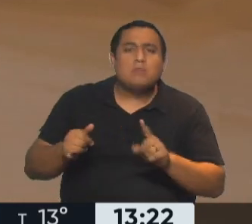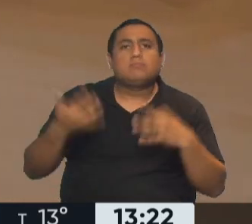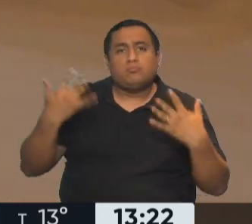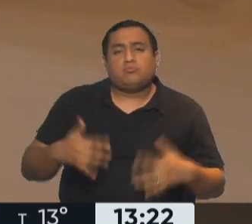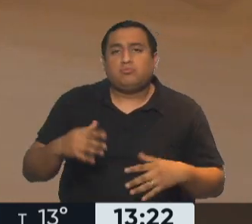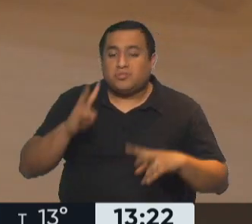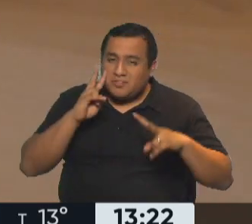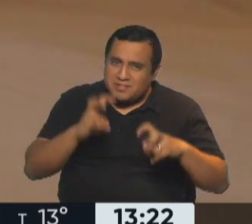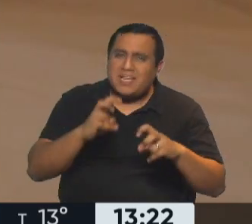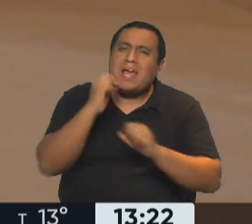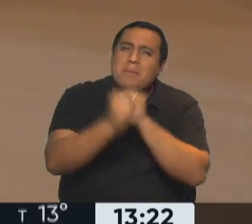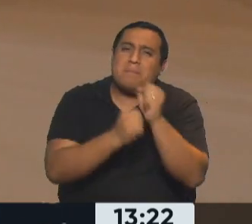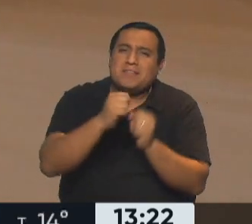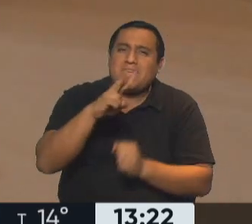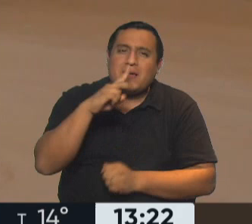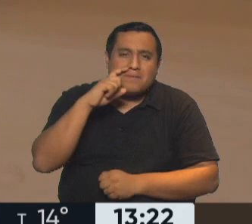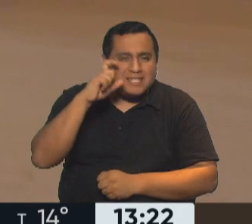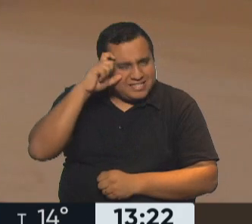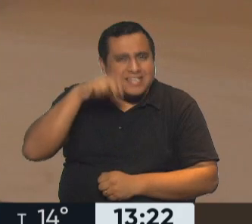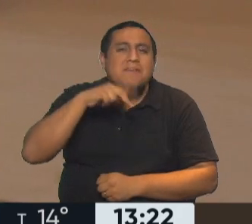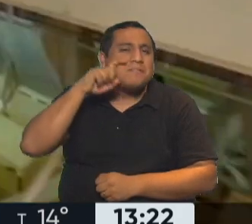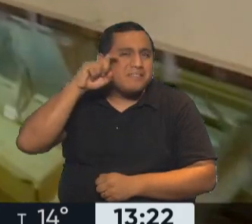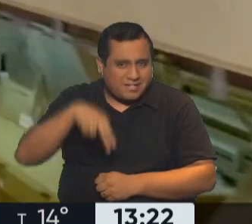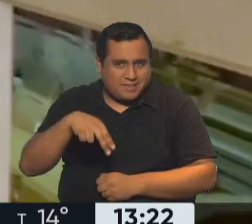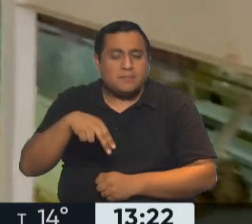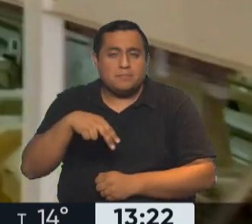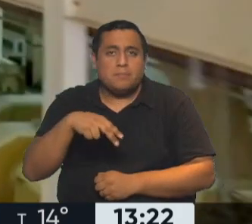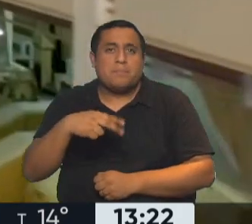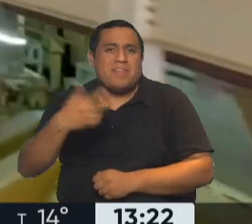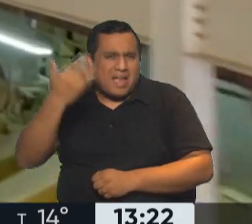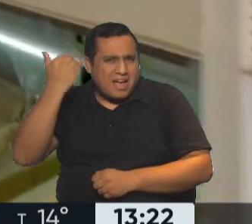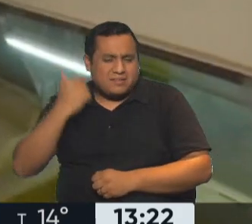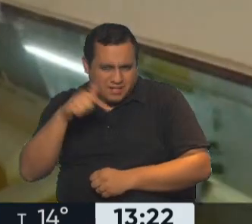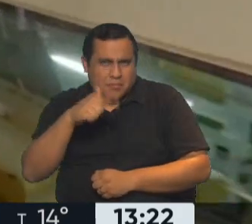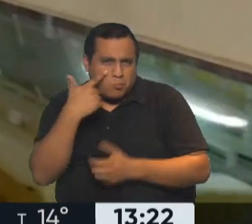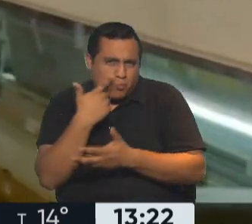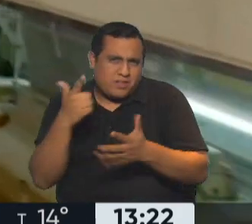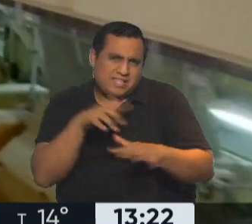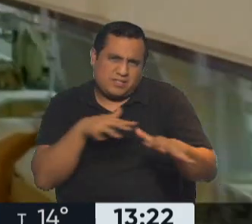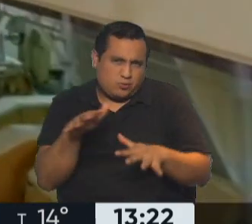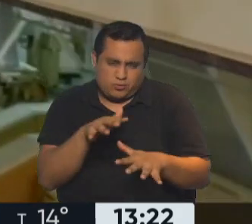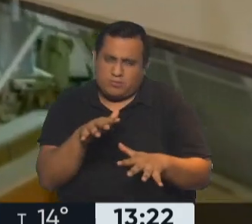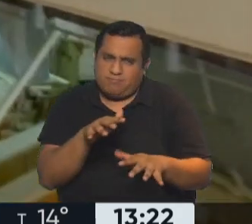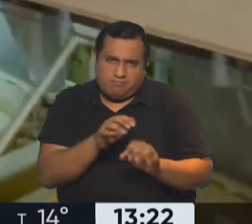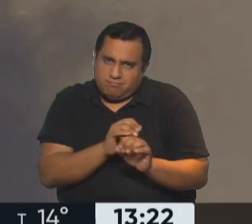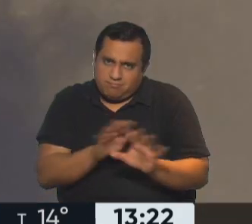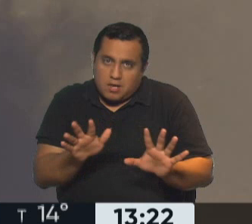la empresa Vicentín, con una intervención a la compañía que dejó expuesta la situación irregular y el futuro